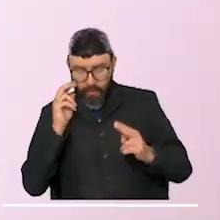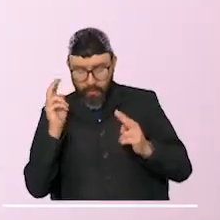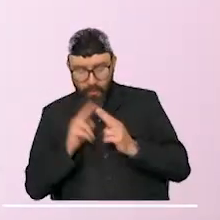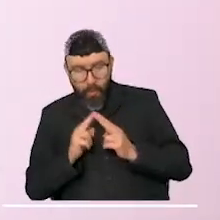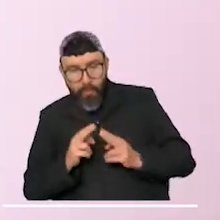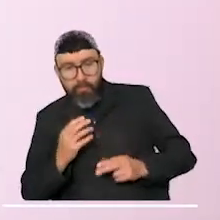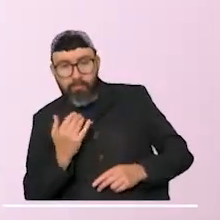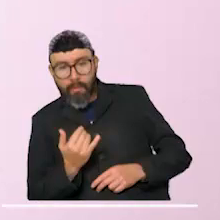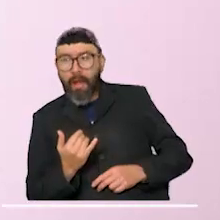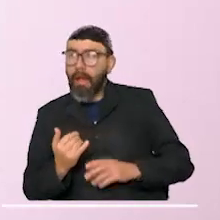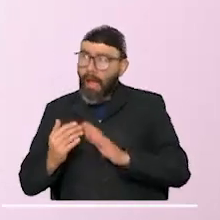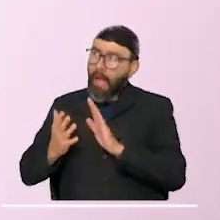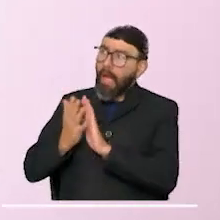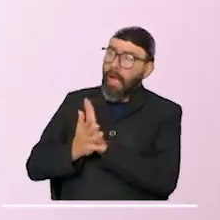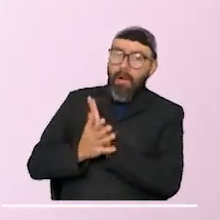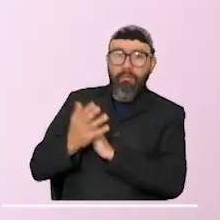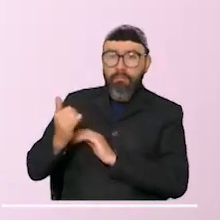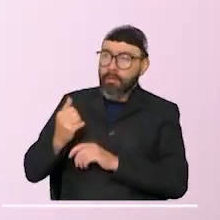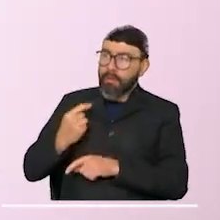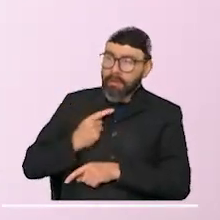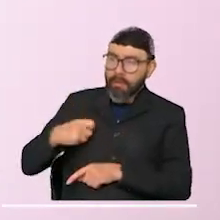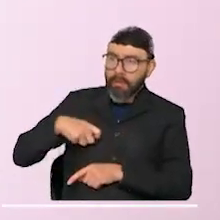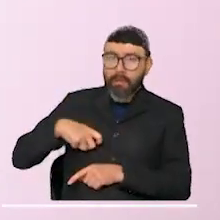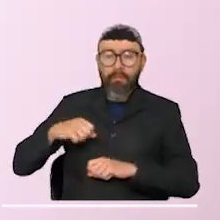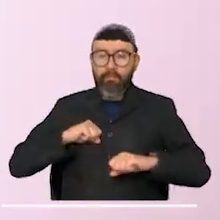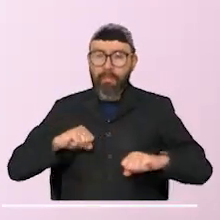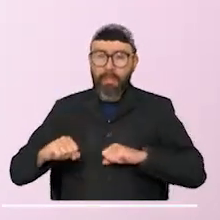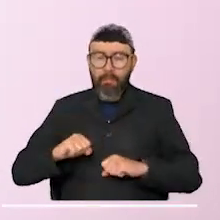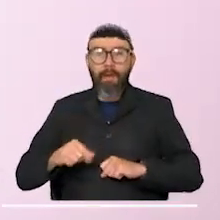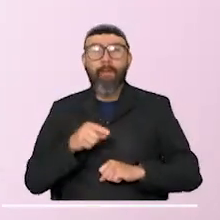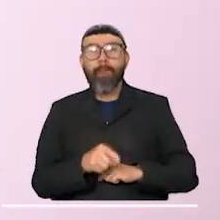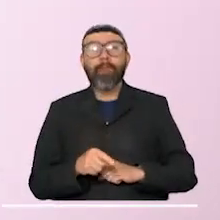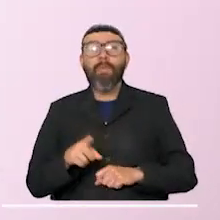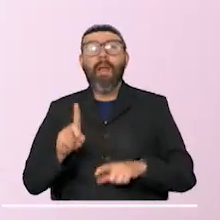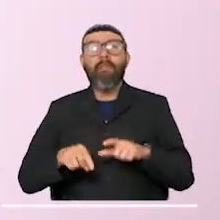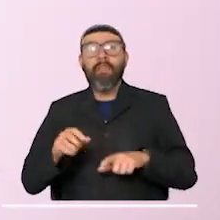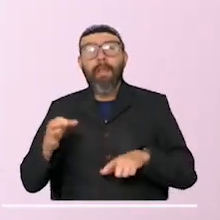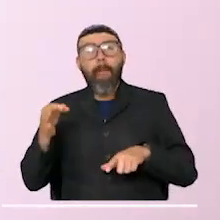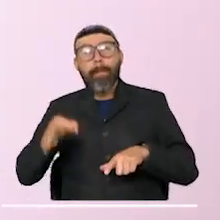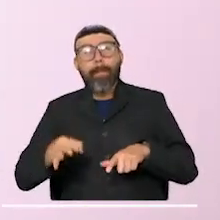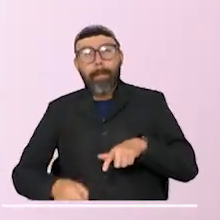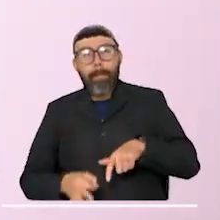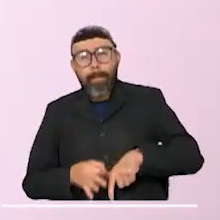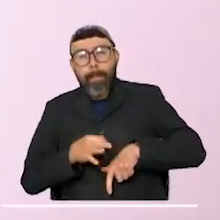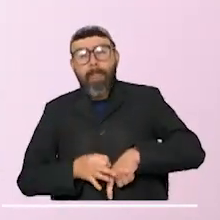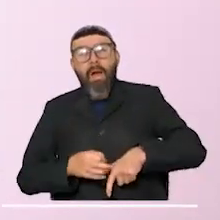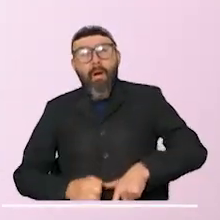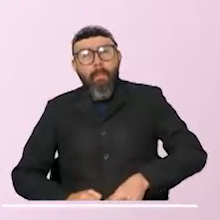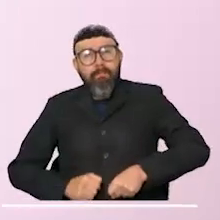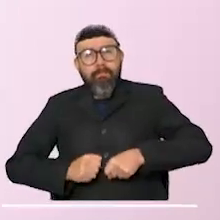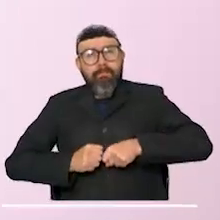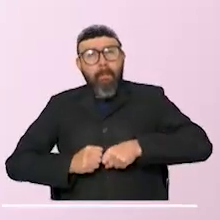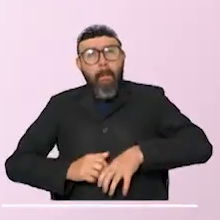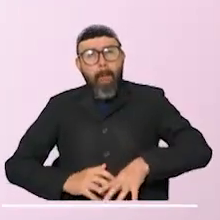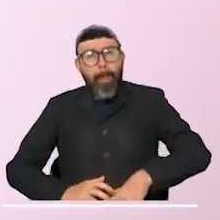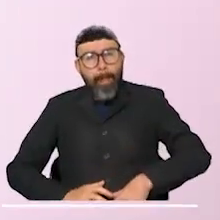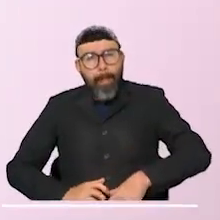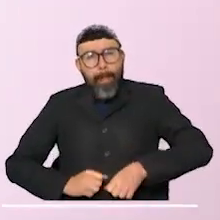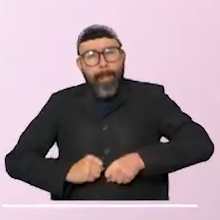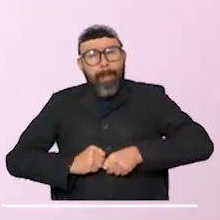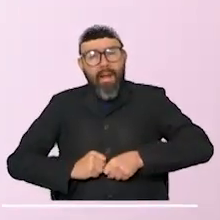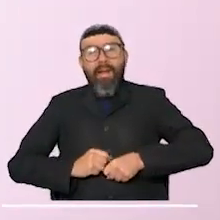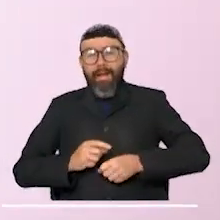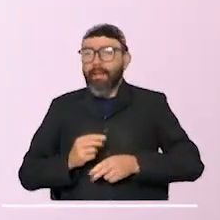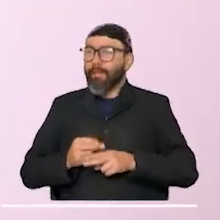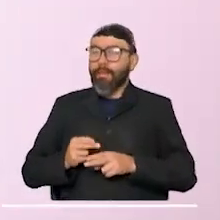ha sanado nos han hablado que son los ejercicios de quejes también a través de la respiración como les hemos dicho esa activación del piso pélvico para